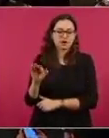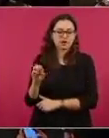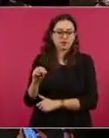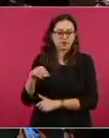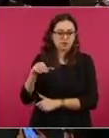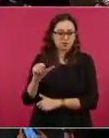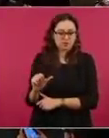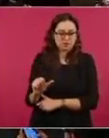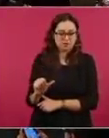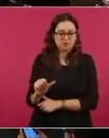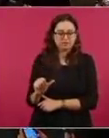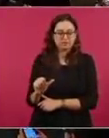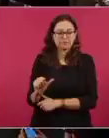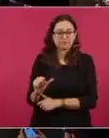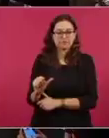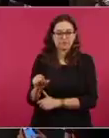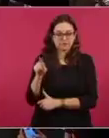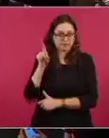Ahí